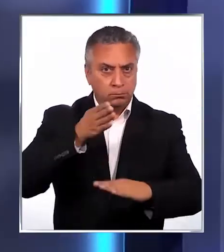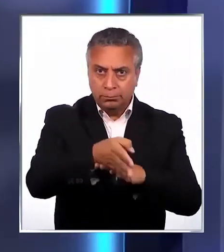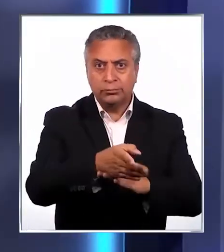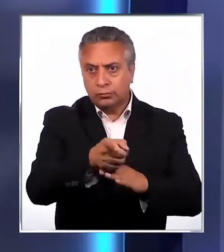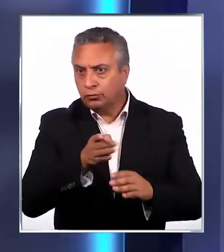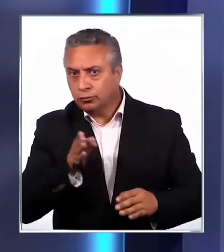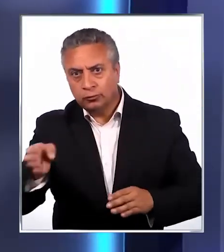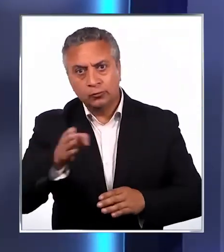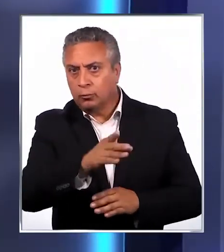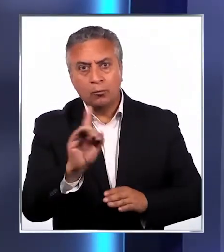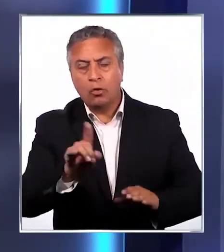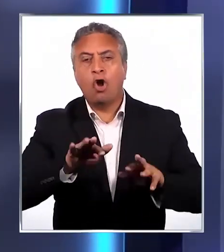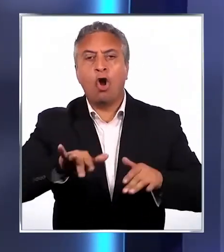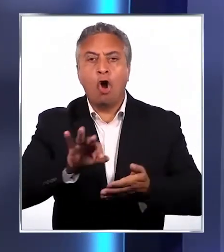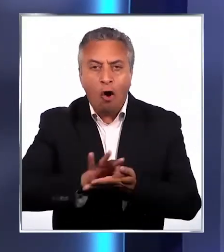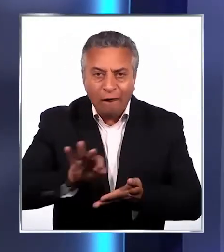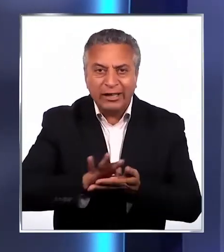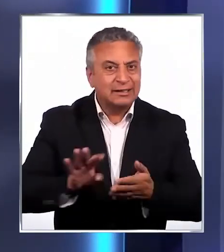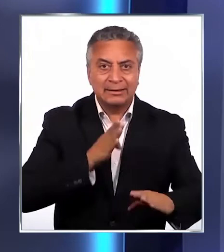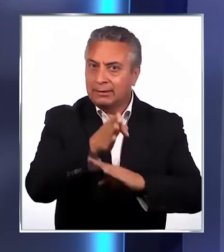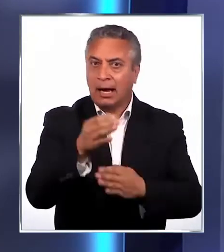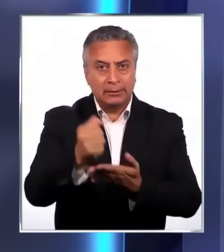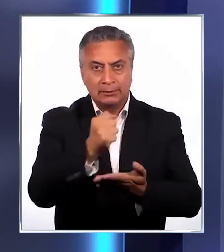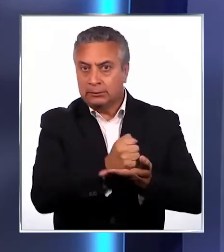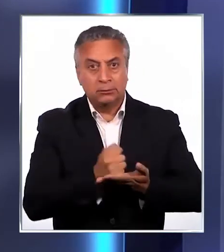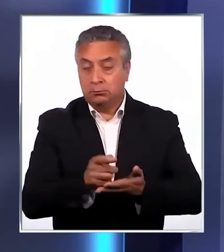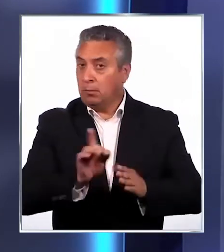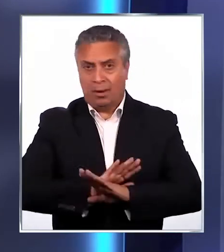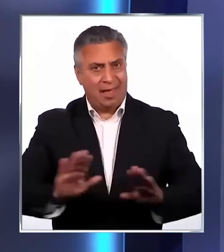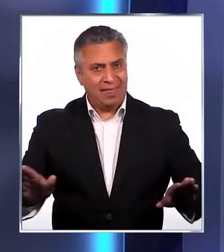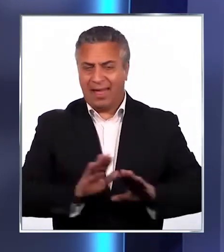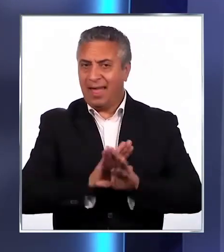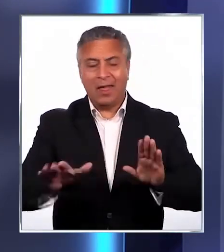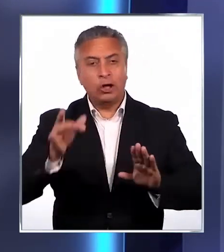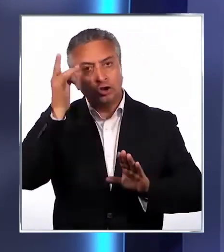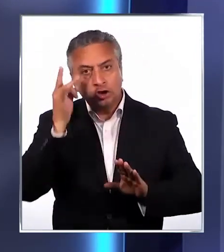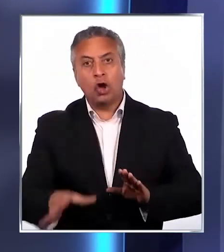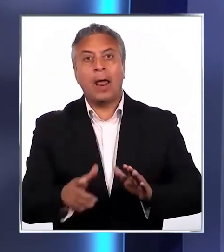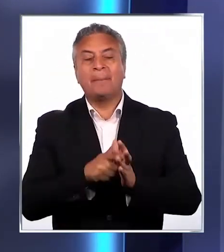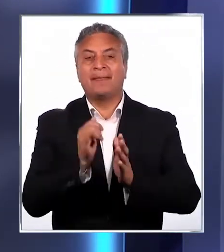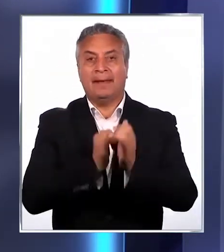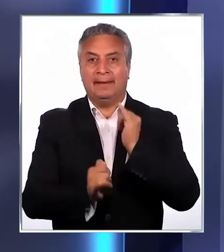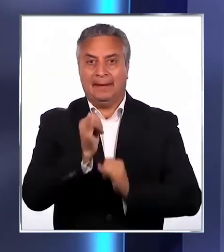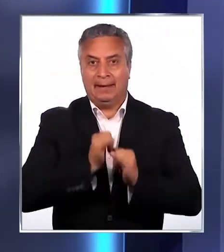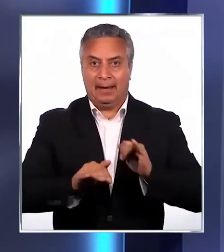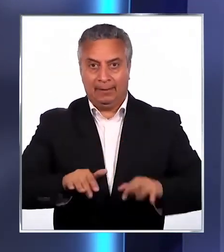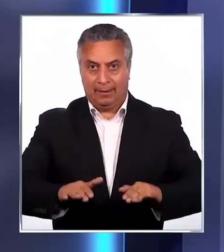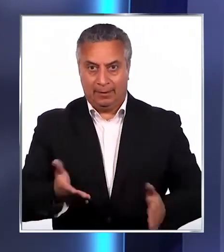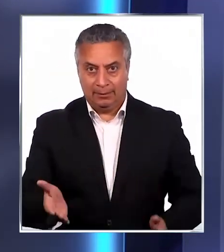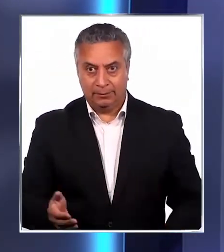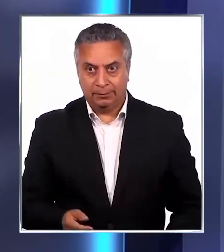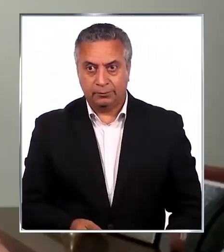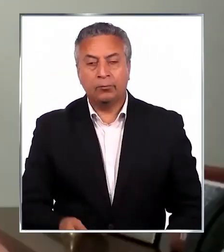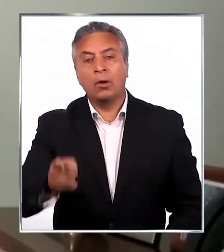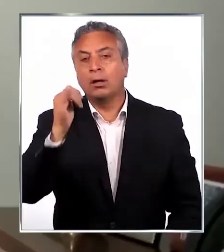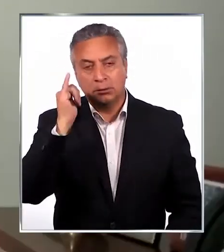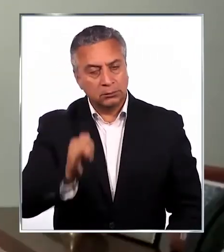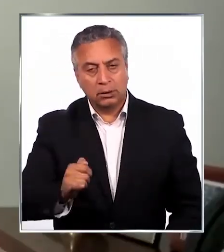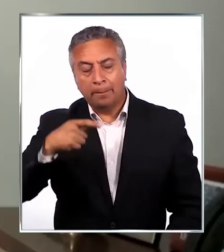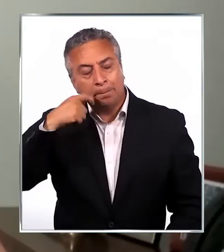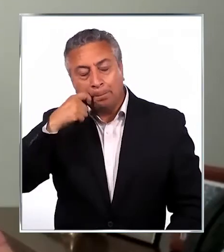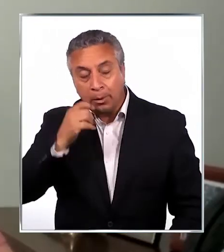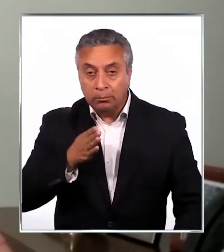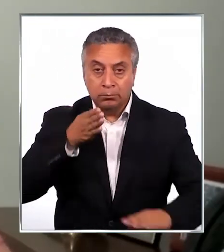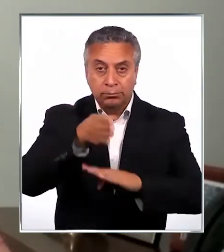que ingresar a alguna, por ejemplo, oficina o edificio gubernamental. Trámite presencial, no, definitivamente. Sí,